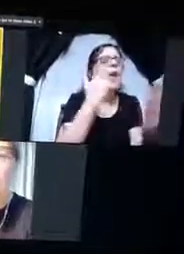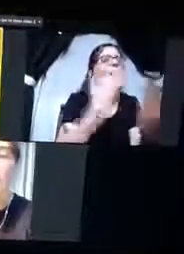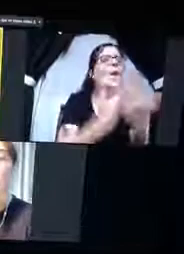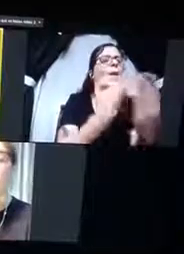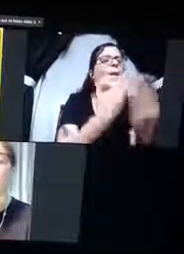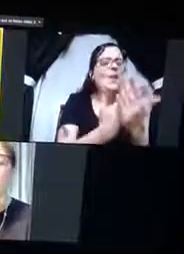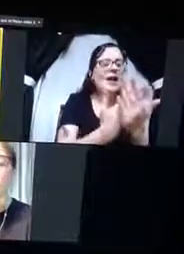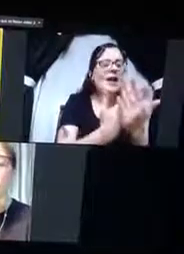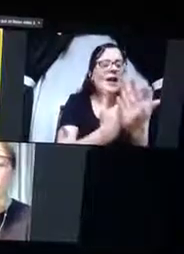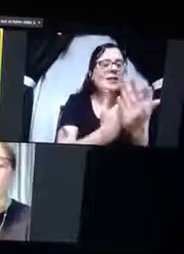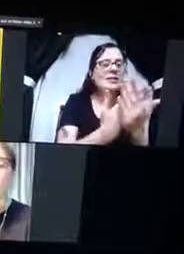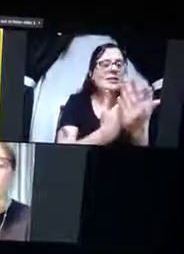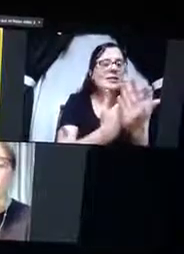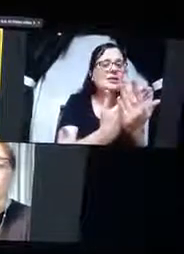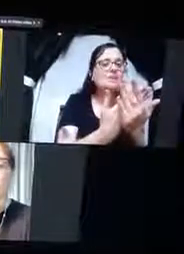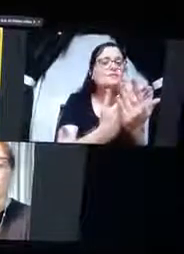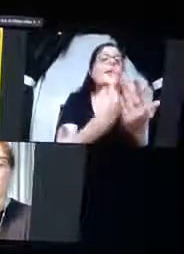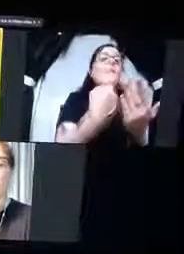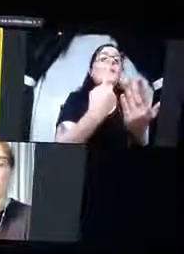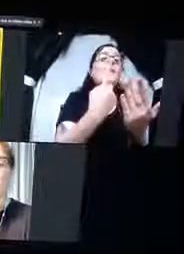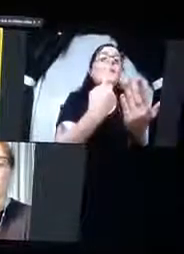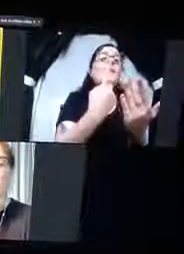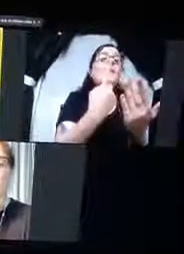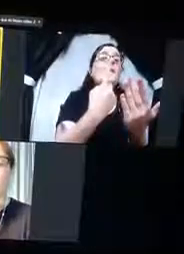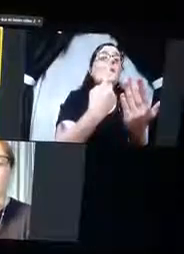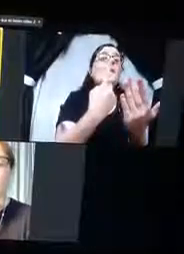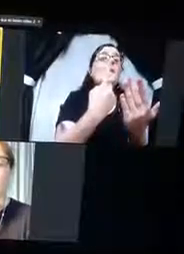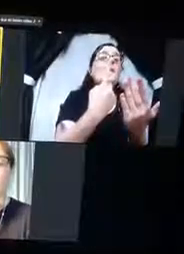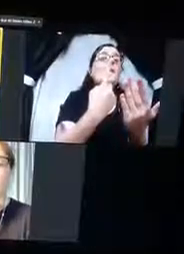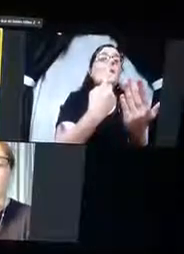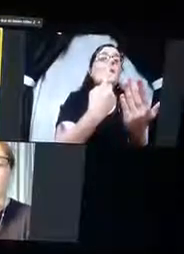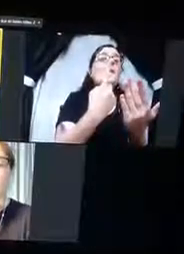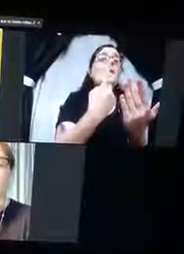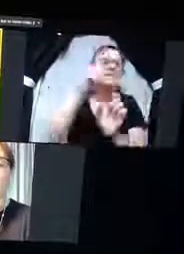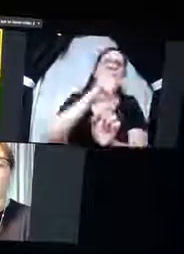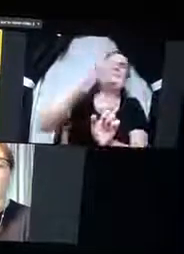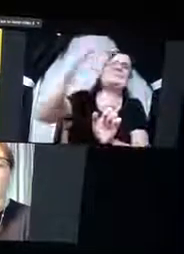cómo modelamos, cómo vamos mostrando. Entonces,